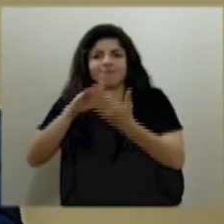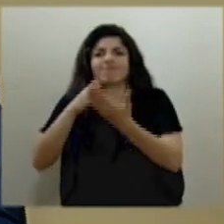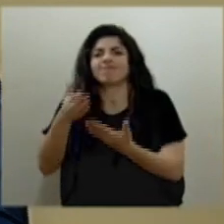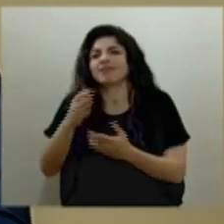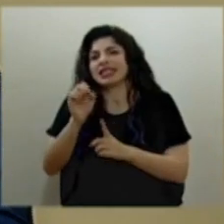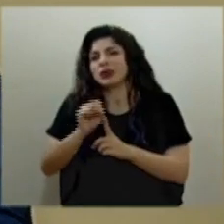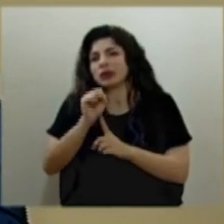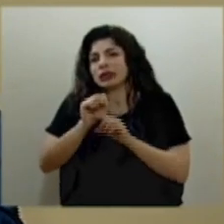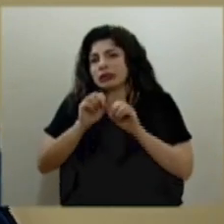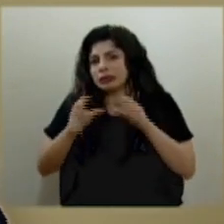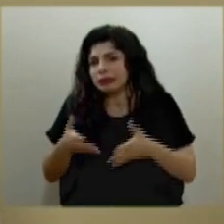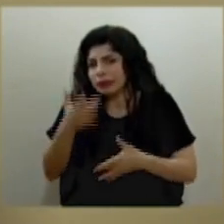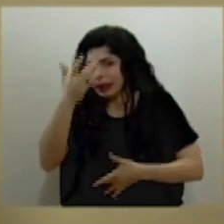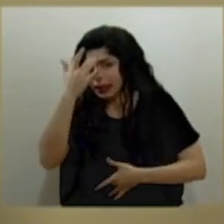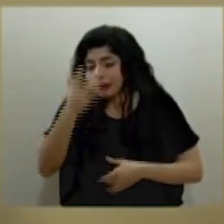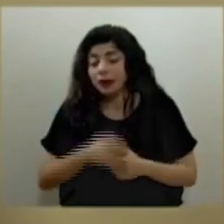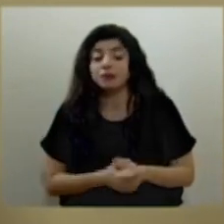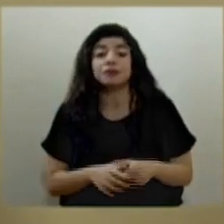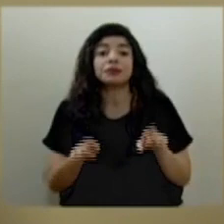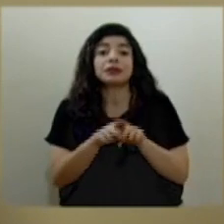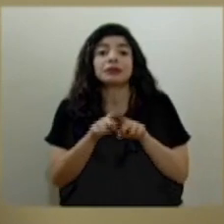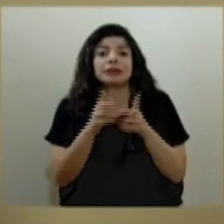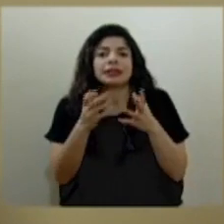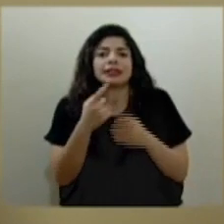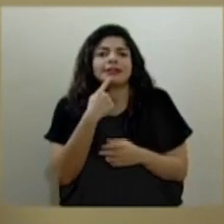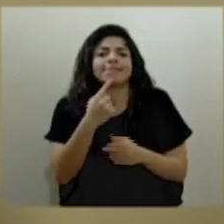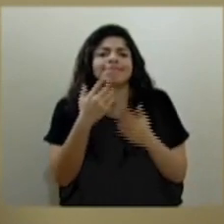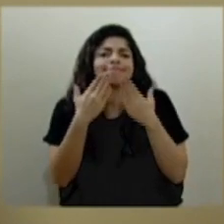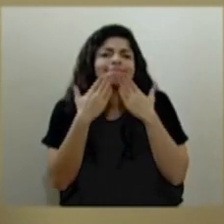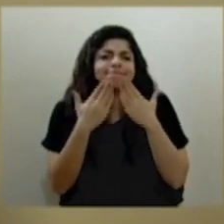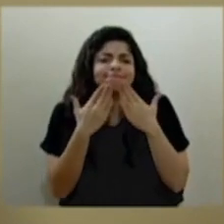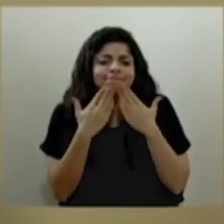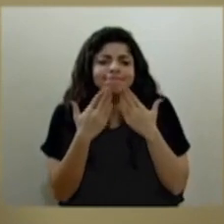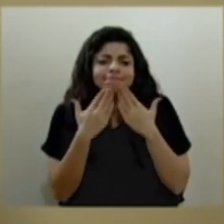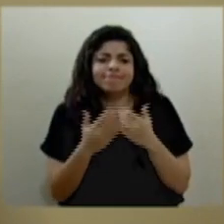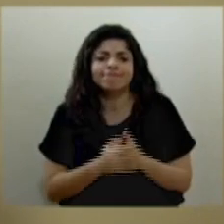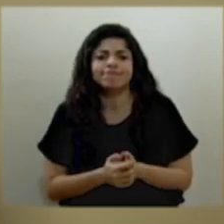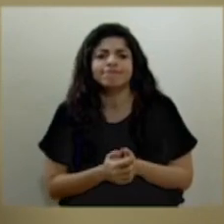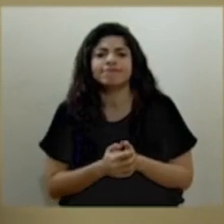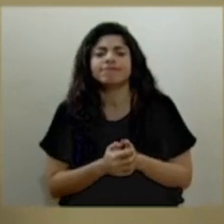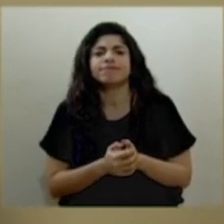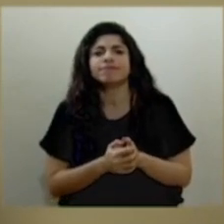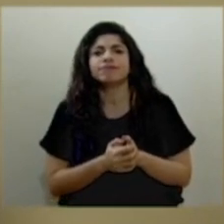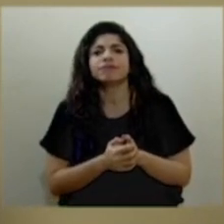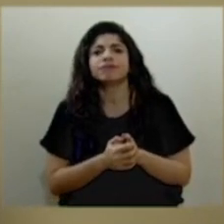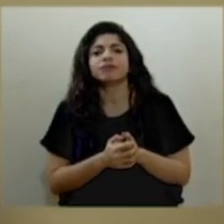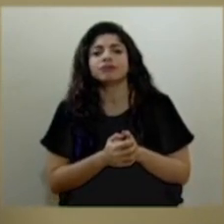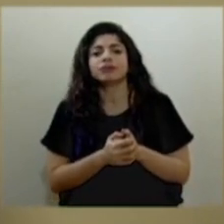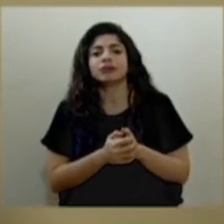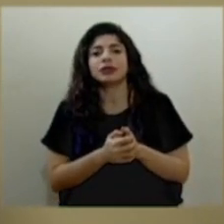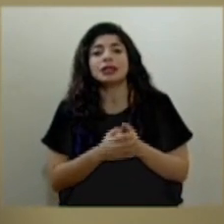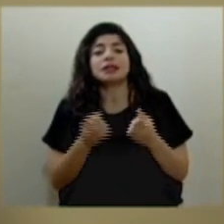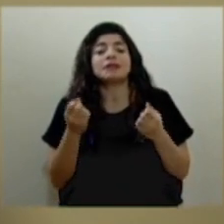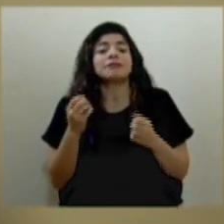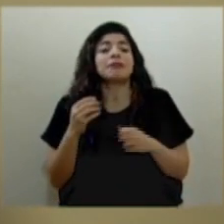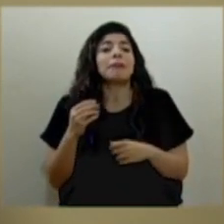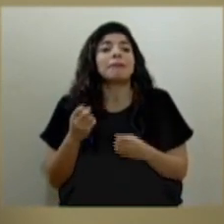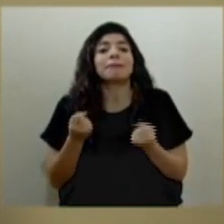de pandemia. También agradecer a las